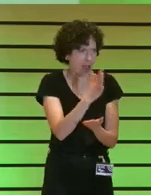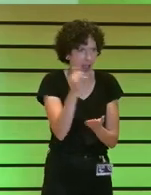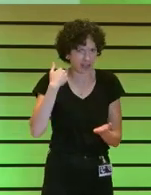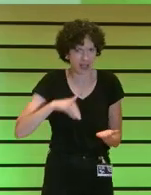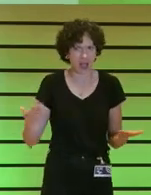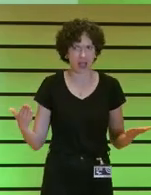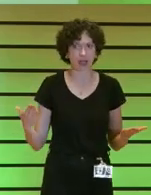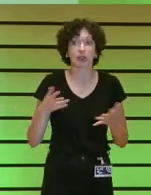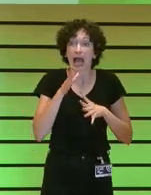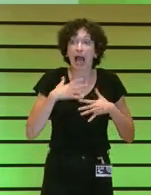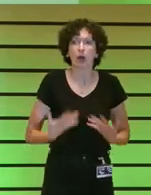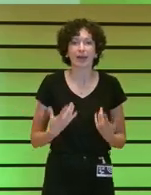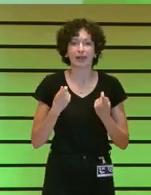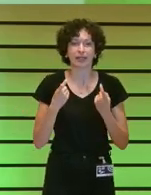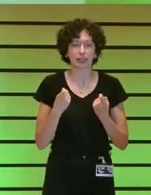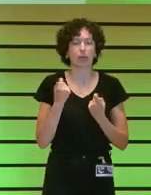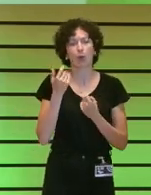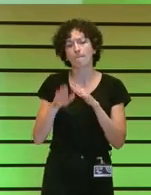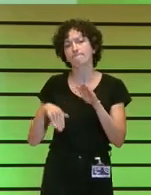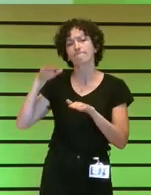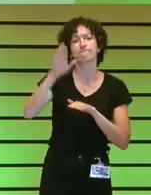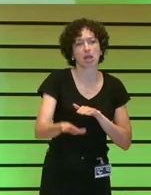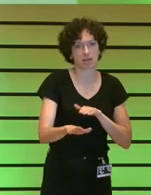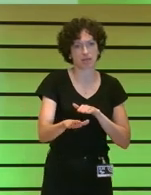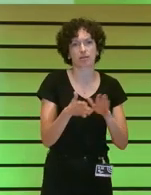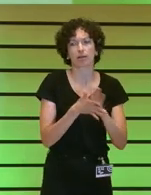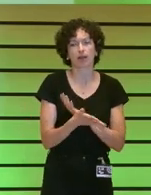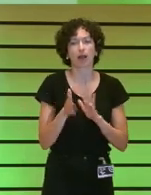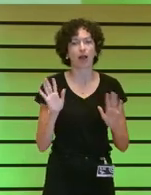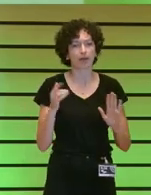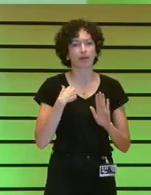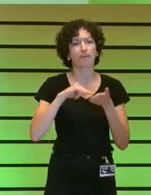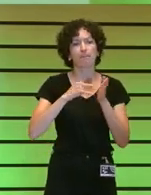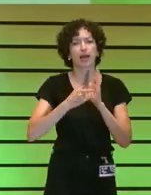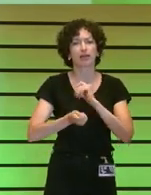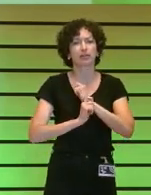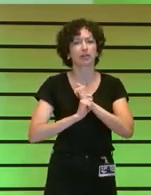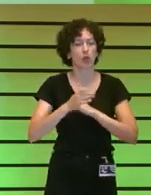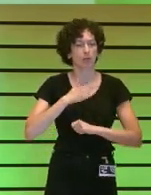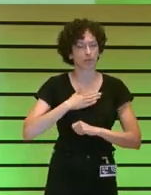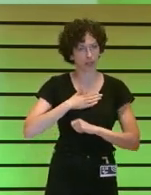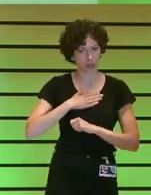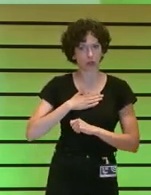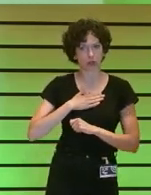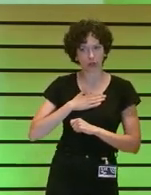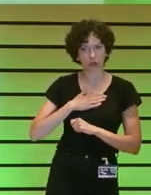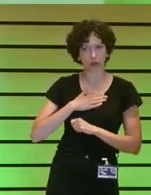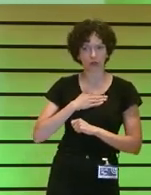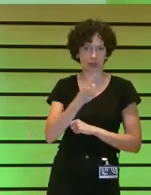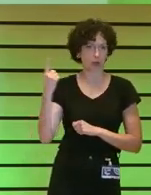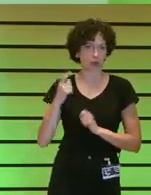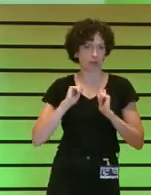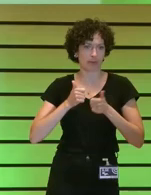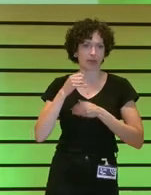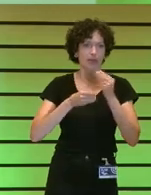lo que requiere ahora es dar un paso más y ese paso más es decir no no no no no no no nuestro plan estratégico el que empezaremos a hacer cada uno